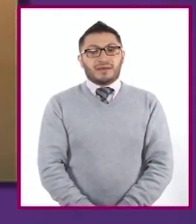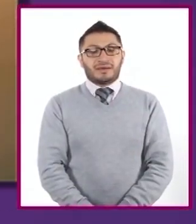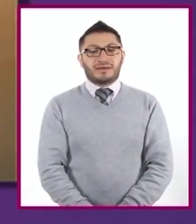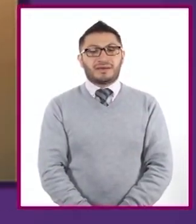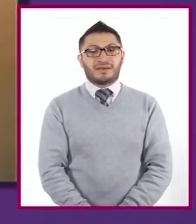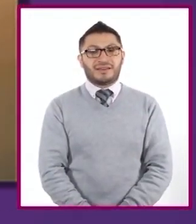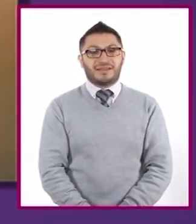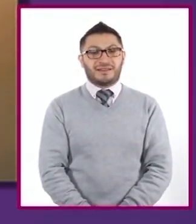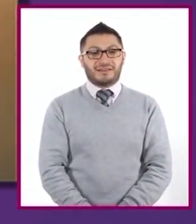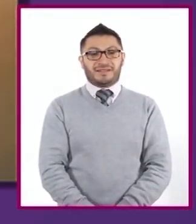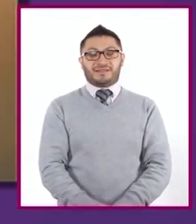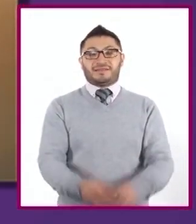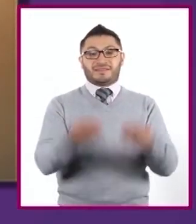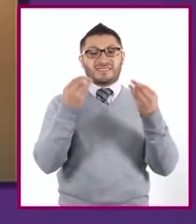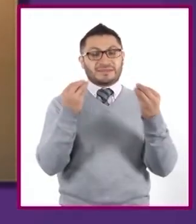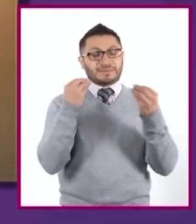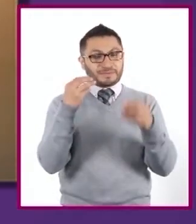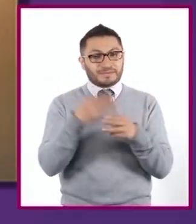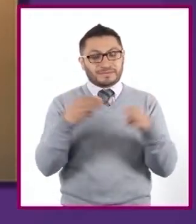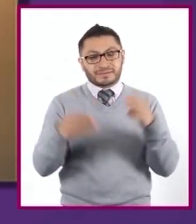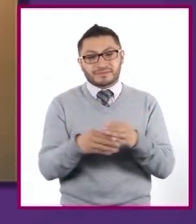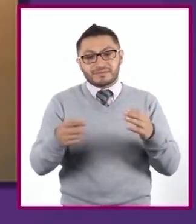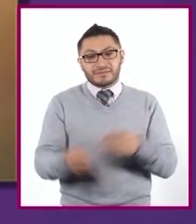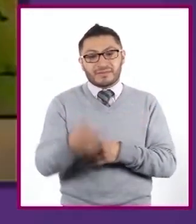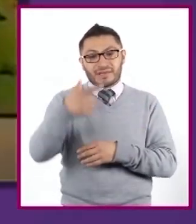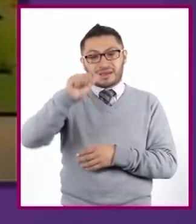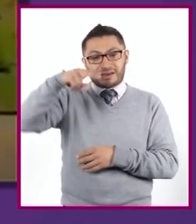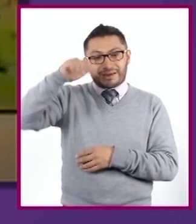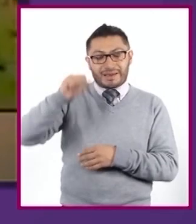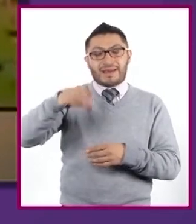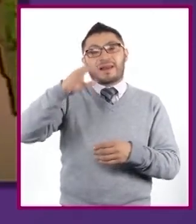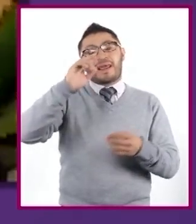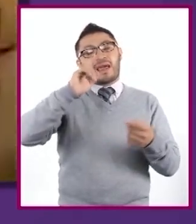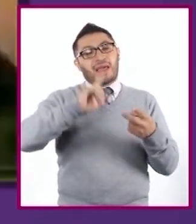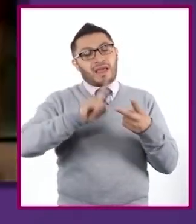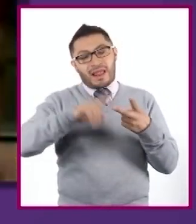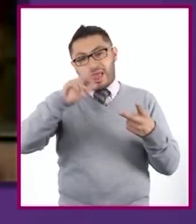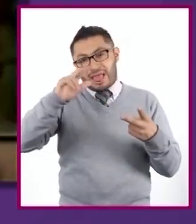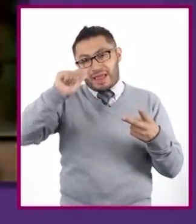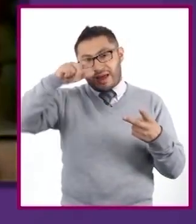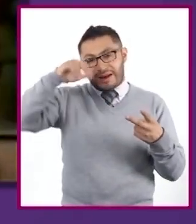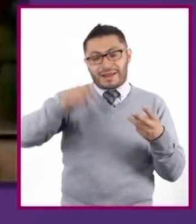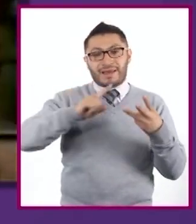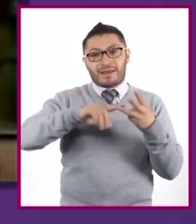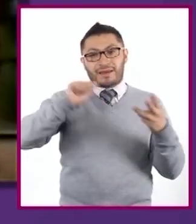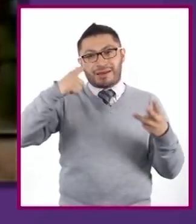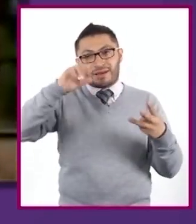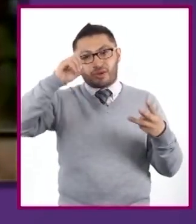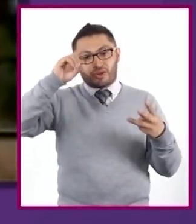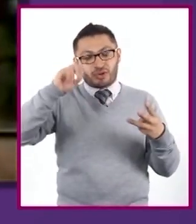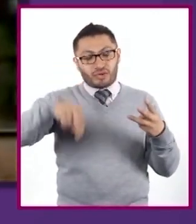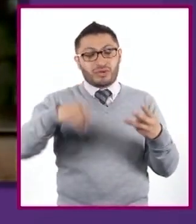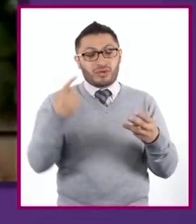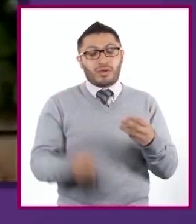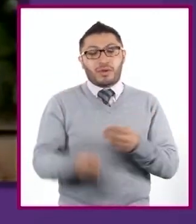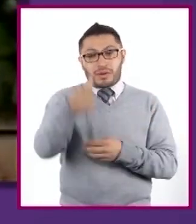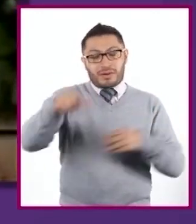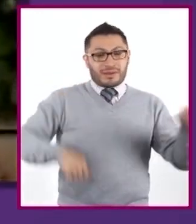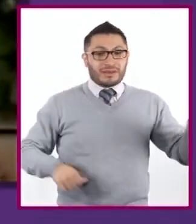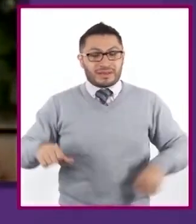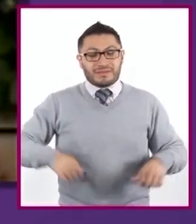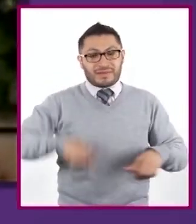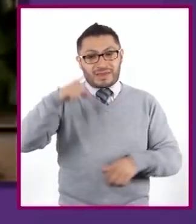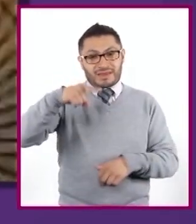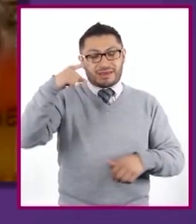Debido a la abundancia de materias primas como grana, cochinilla, lana y algodón, una de las primeras actividades productivas en la colonia fue el